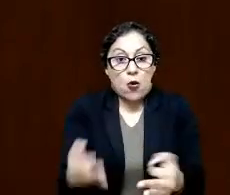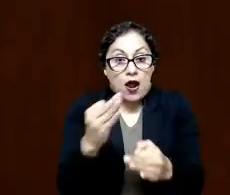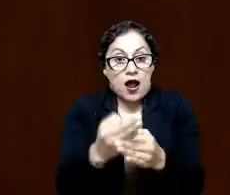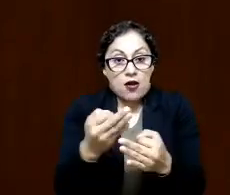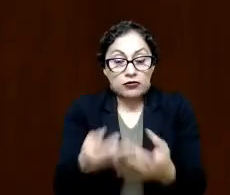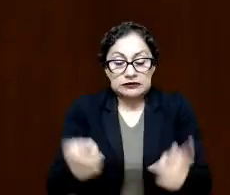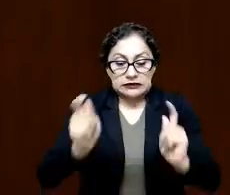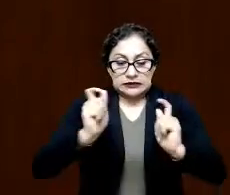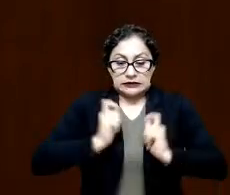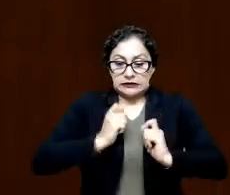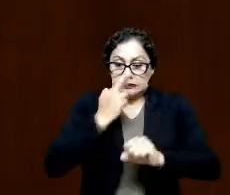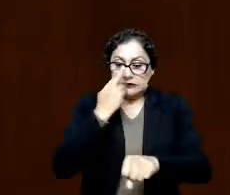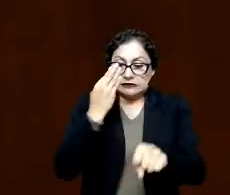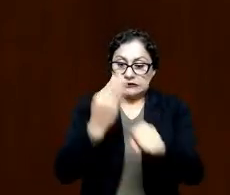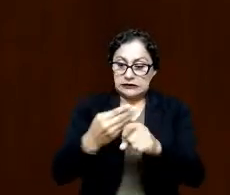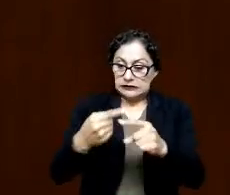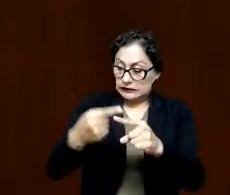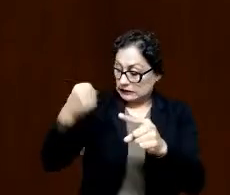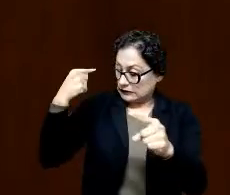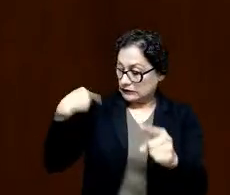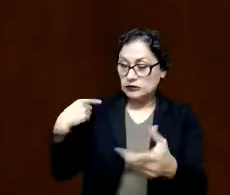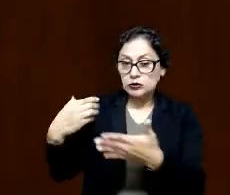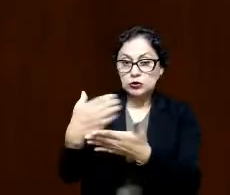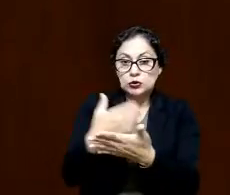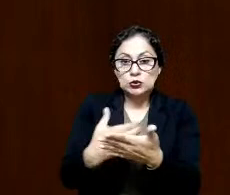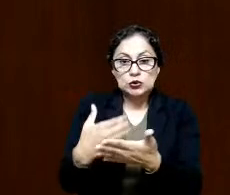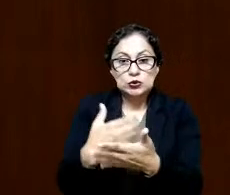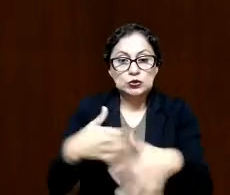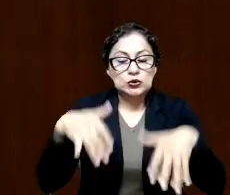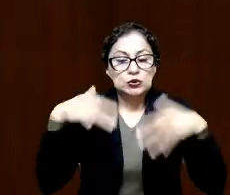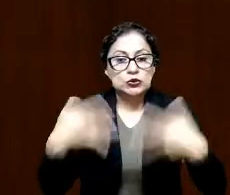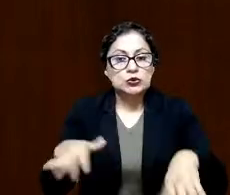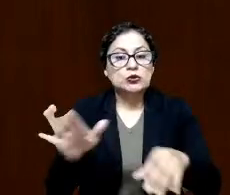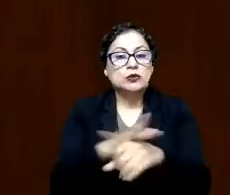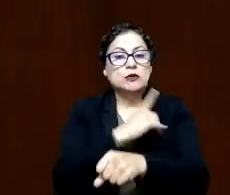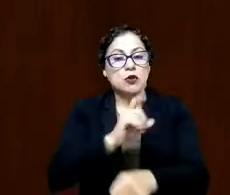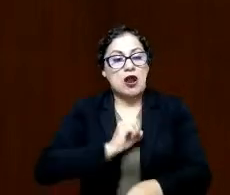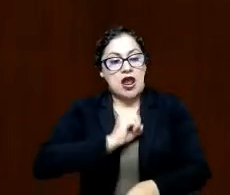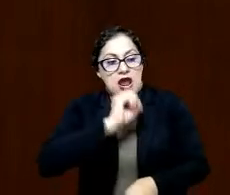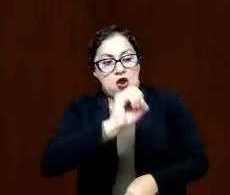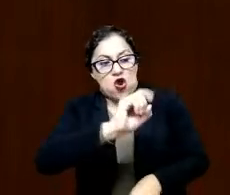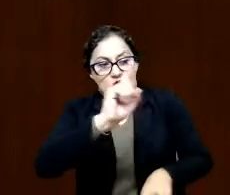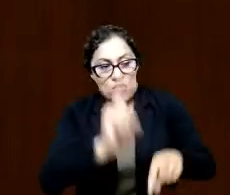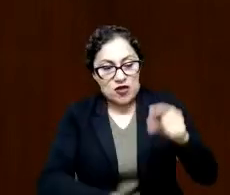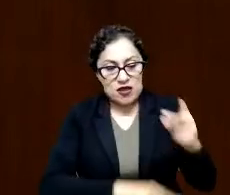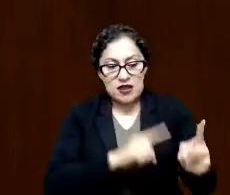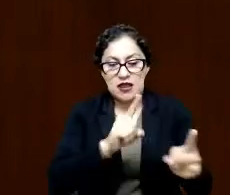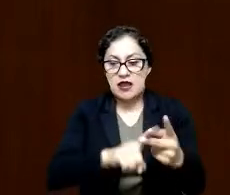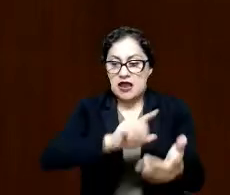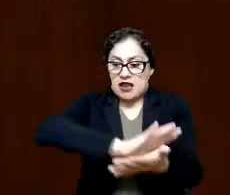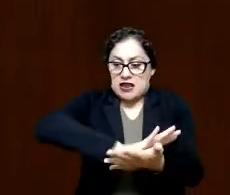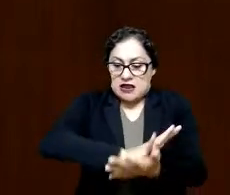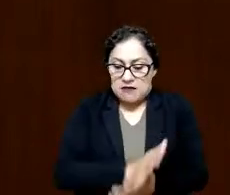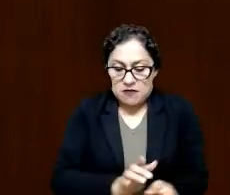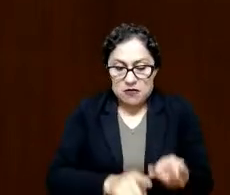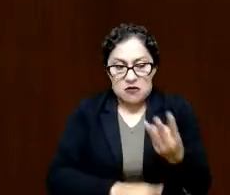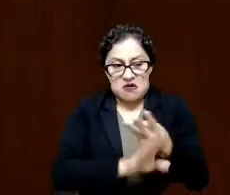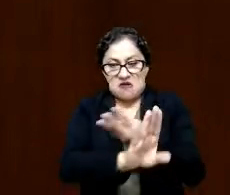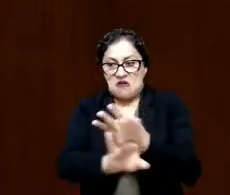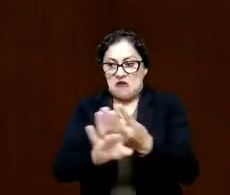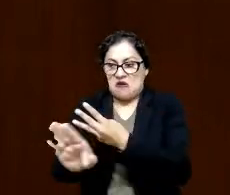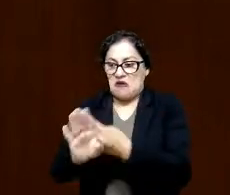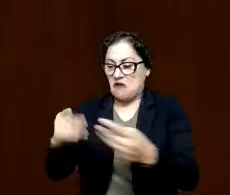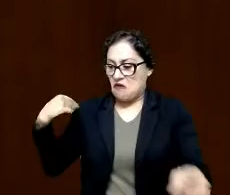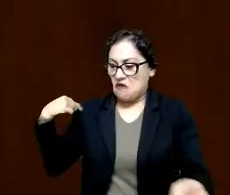responsabilidad para resarcir el daño tras los crímenes de odio, la discriminación y la exclusión que sufrieron por años.